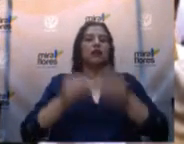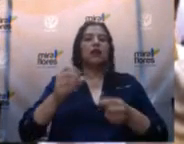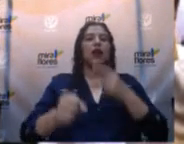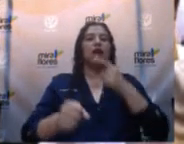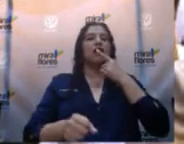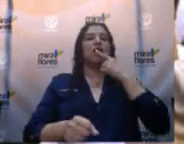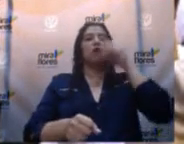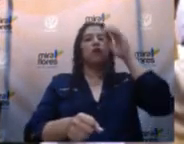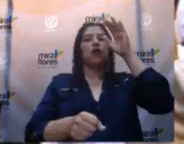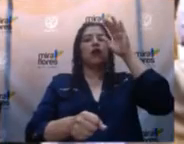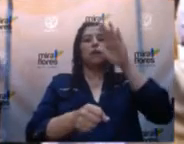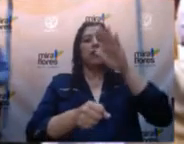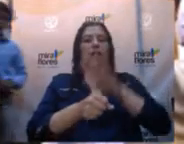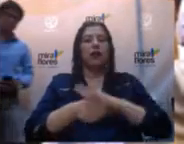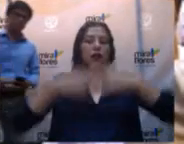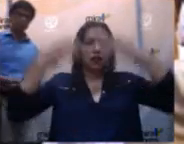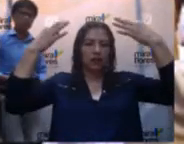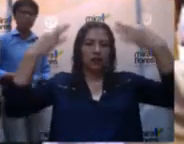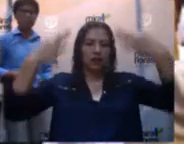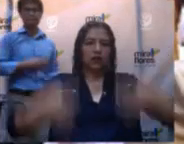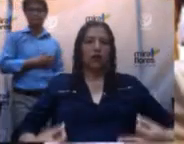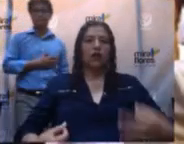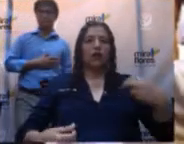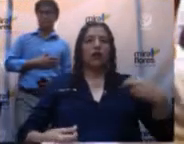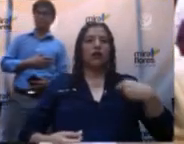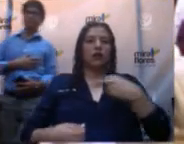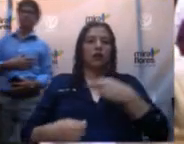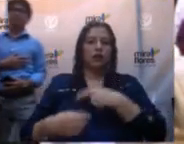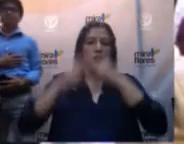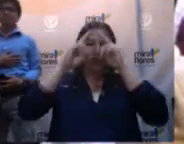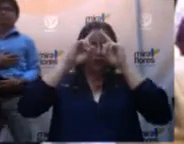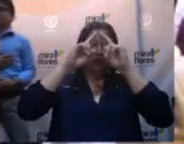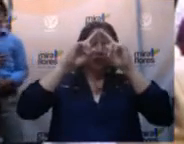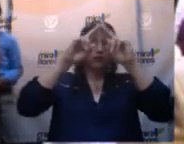renovemos el gran juramento